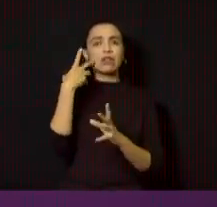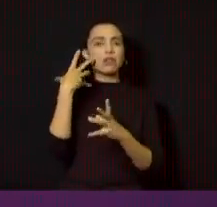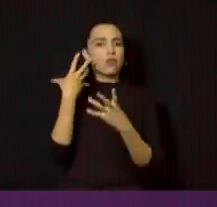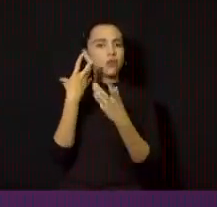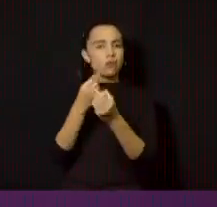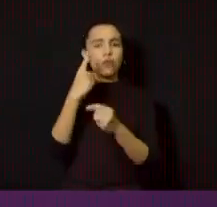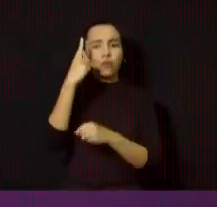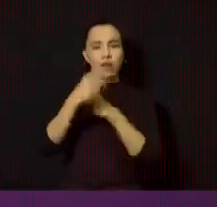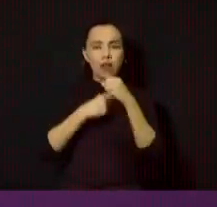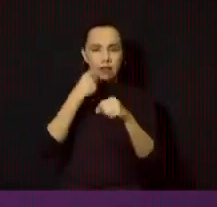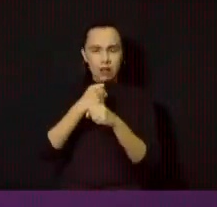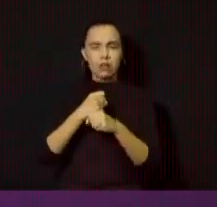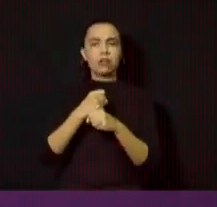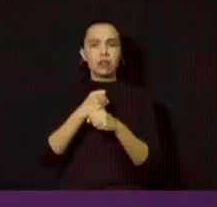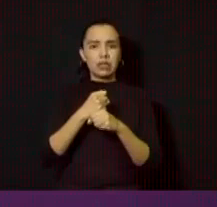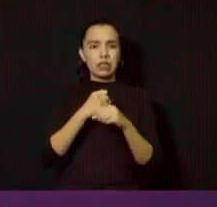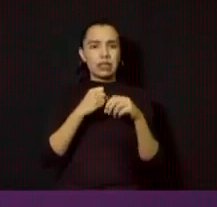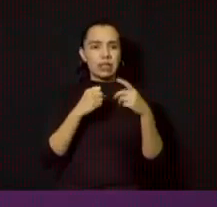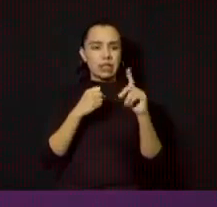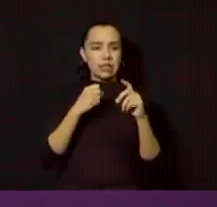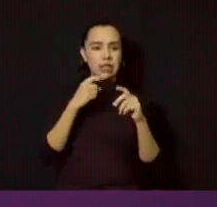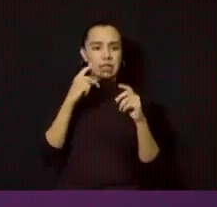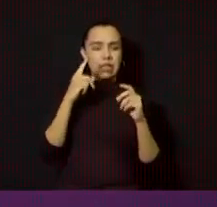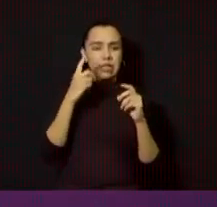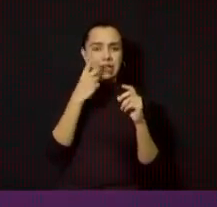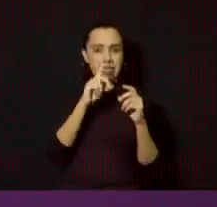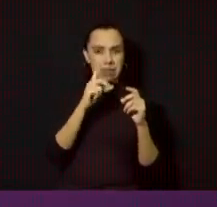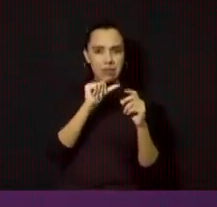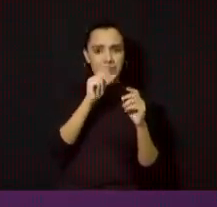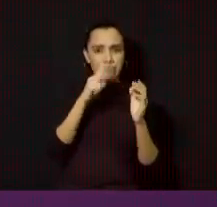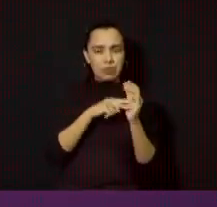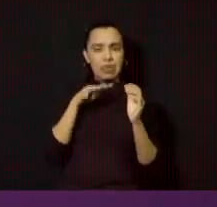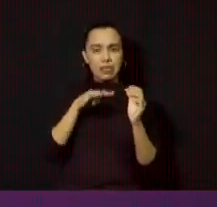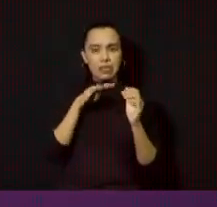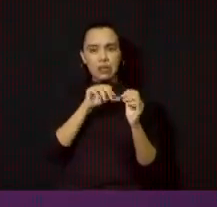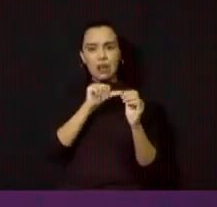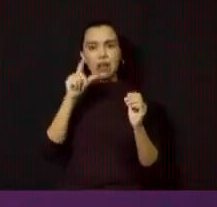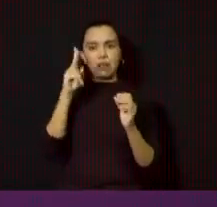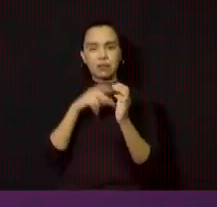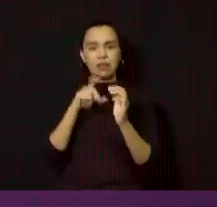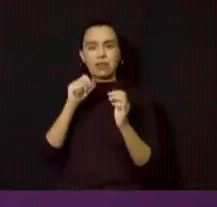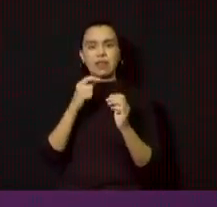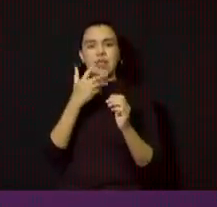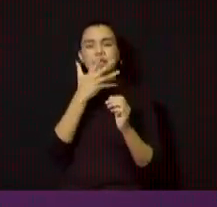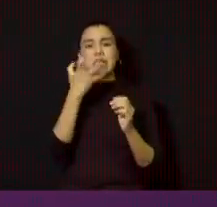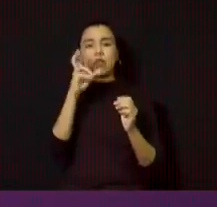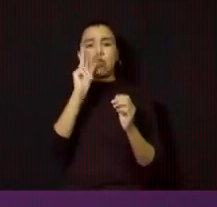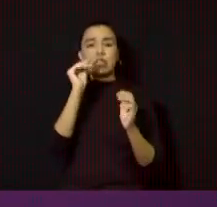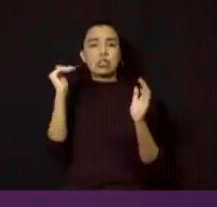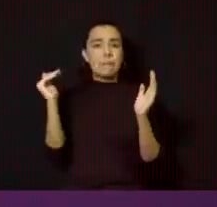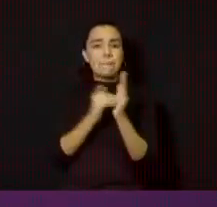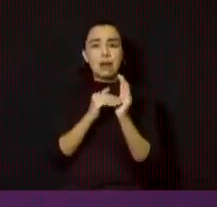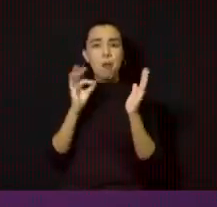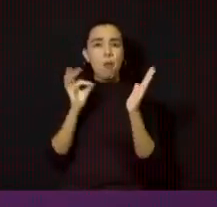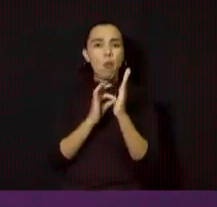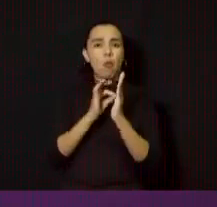un crecimiento de diciembre del 2019 al 20 en PLDs de más de 580,000 puntos. O sea,